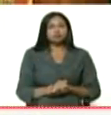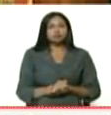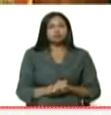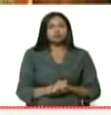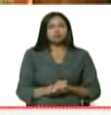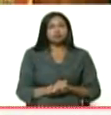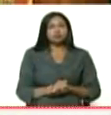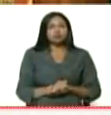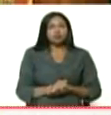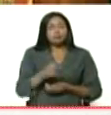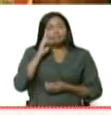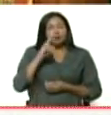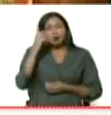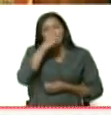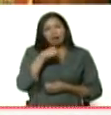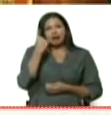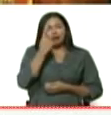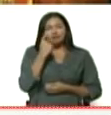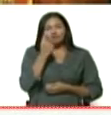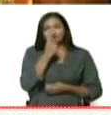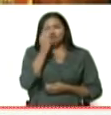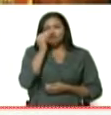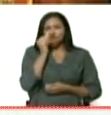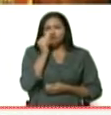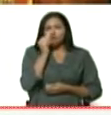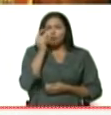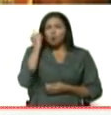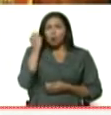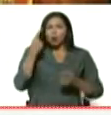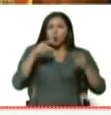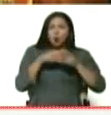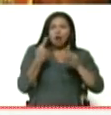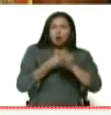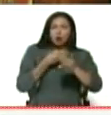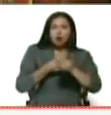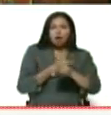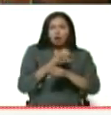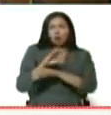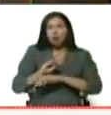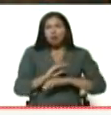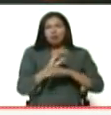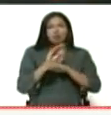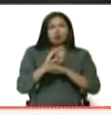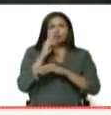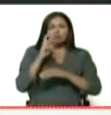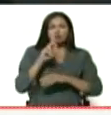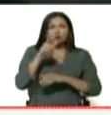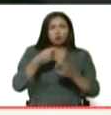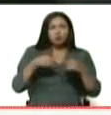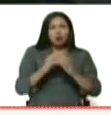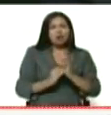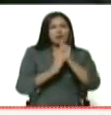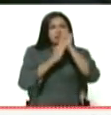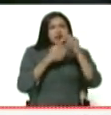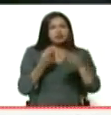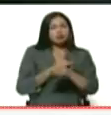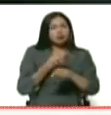y los ojos de nuestros gobernadores y nuestras gobernadoras, nuestros protectores y protectoras, y veo líderes de lo